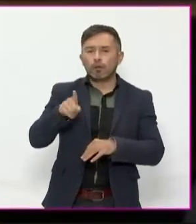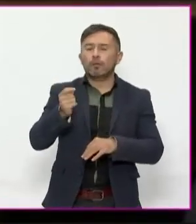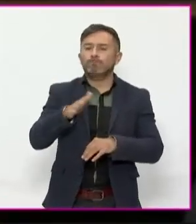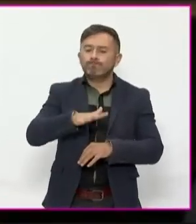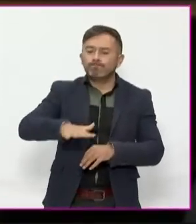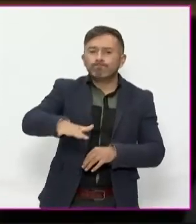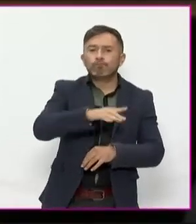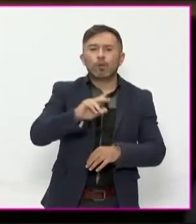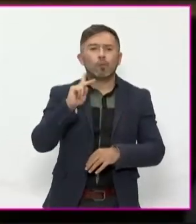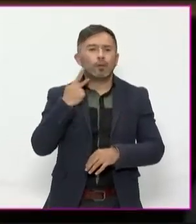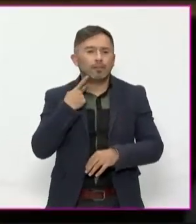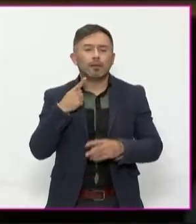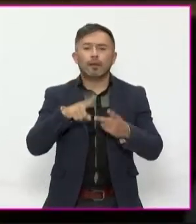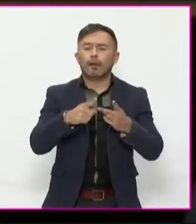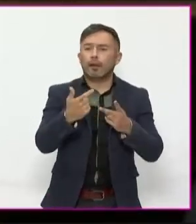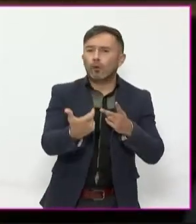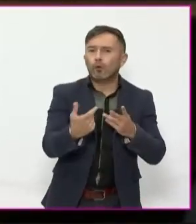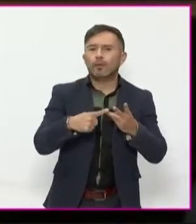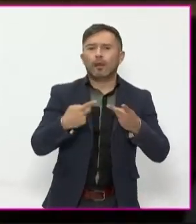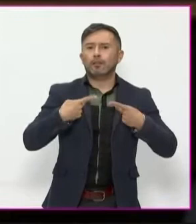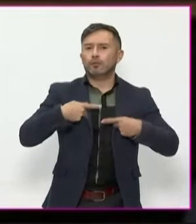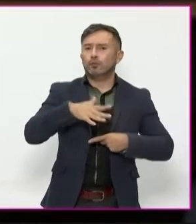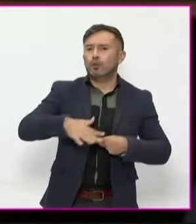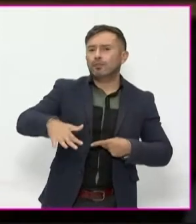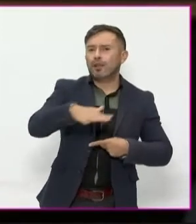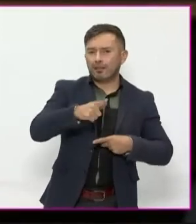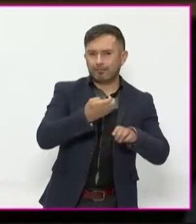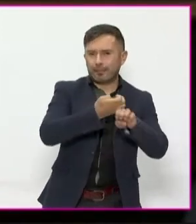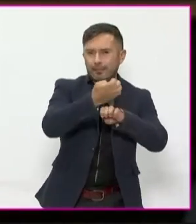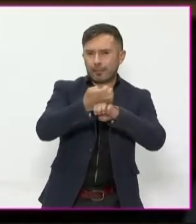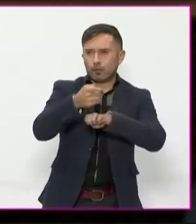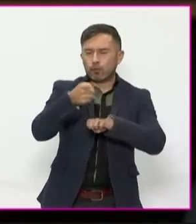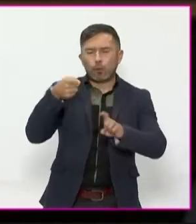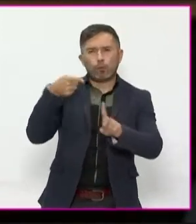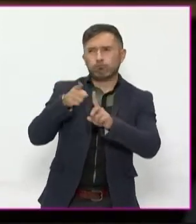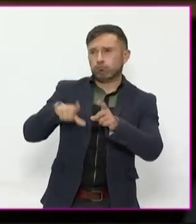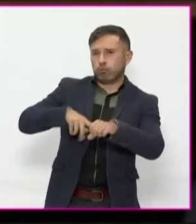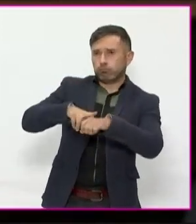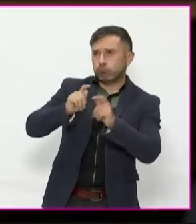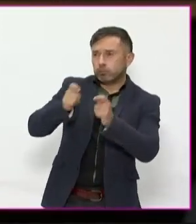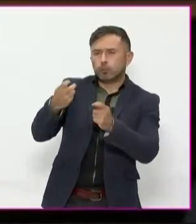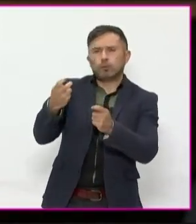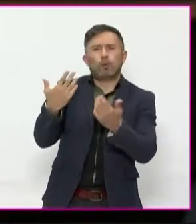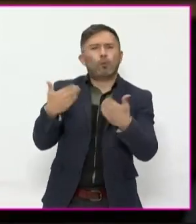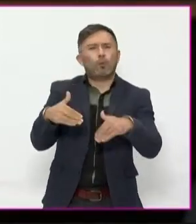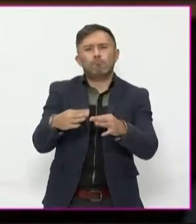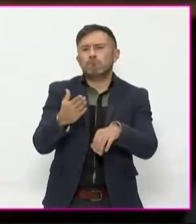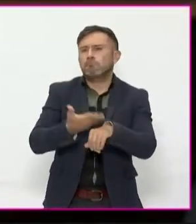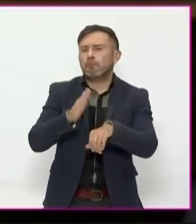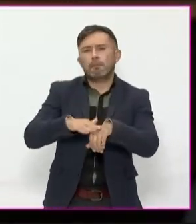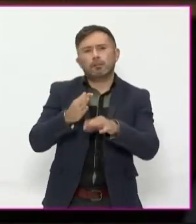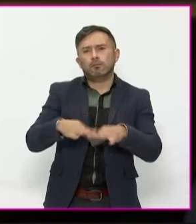de la vida política, económica y social de las entidades federativas. Y eso mismo nos